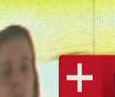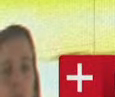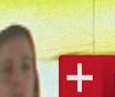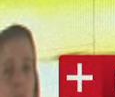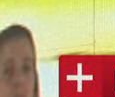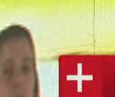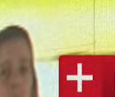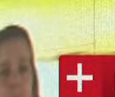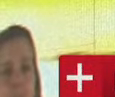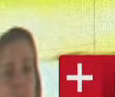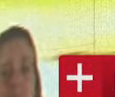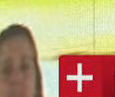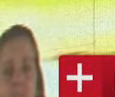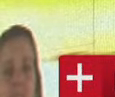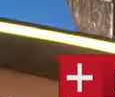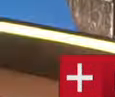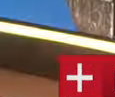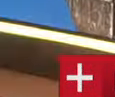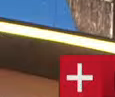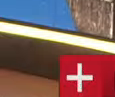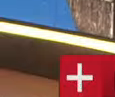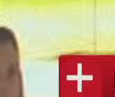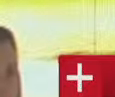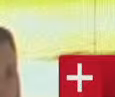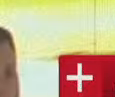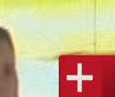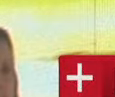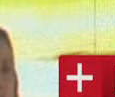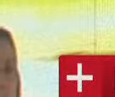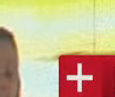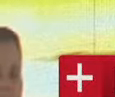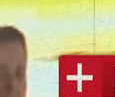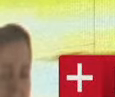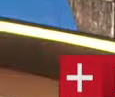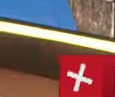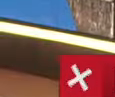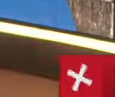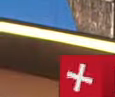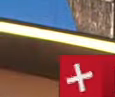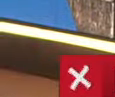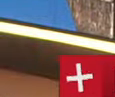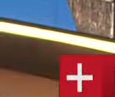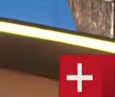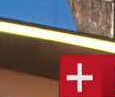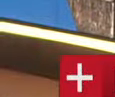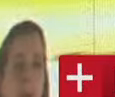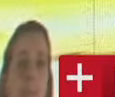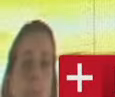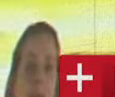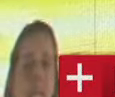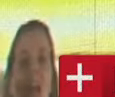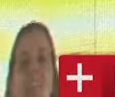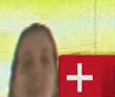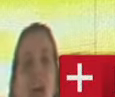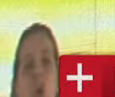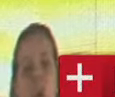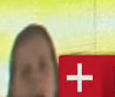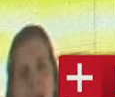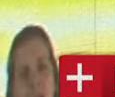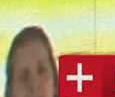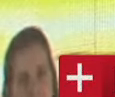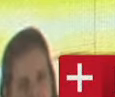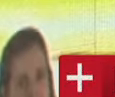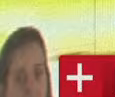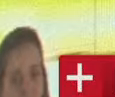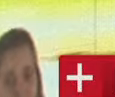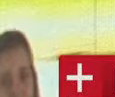departamento de él, en Puerto Madero. ¿Es que no puede salir? Mano a mano. Ah, fue último momento entonces. Sí, estaba preparado todo. Mirá. Todo, se había pactado y